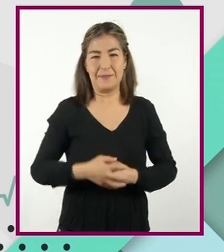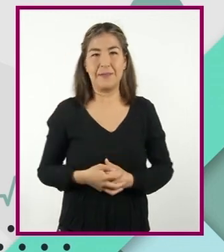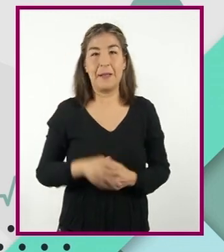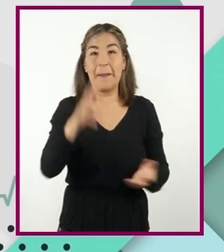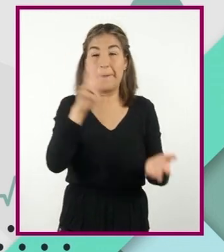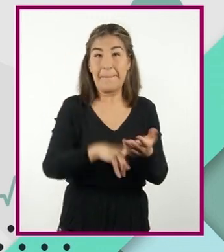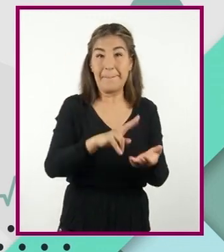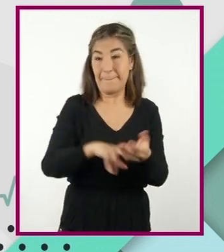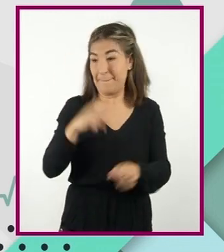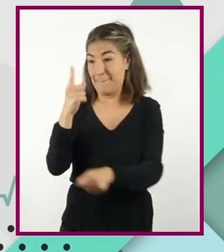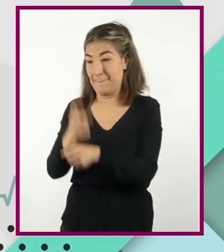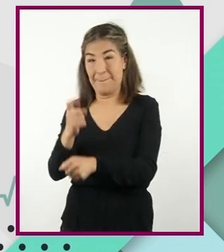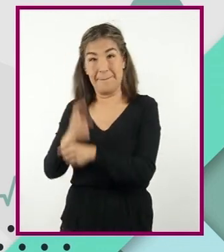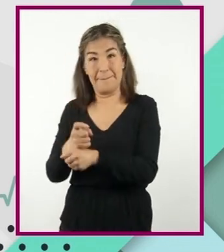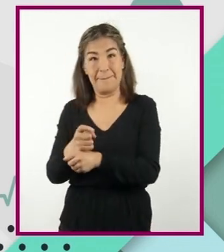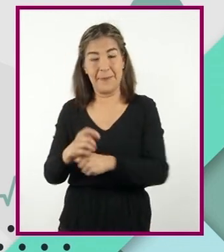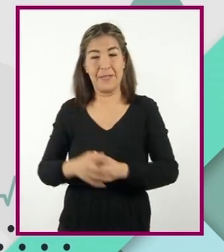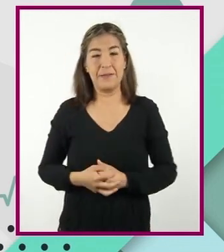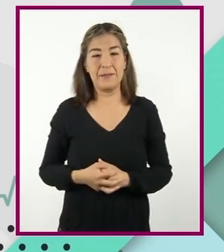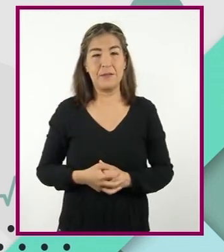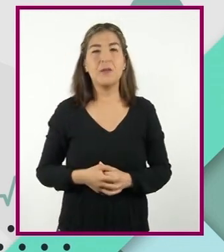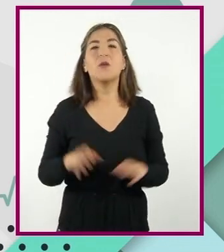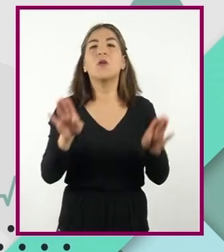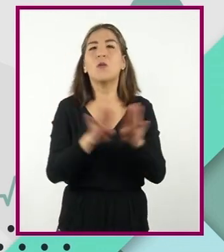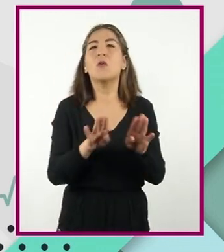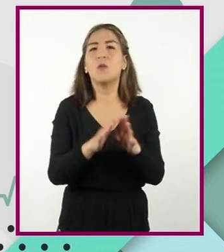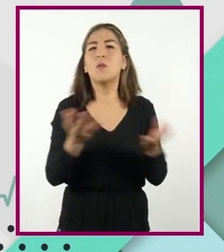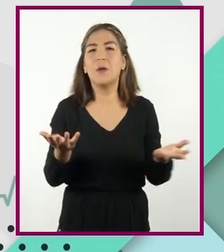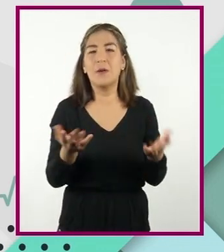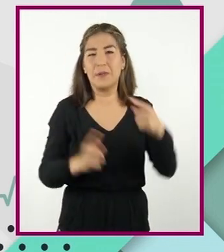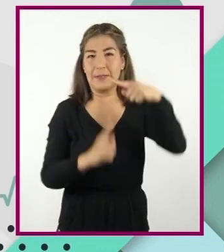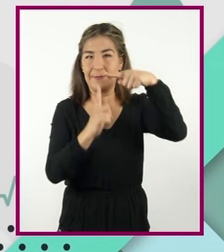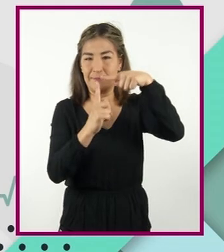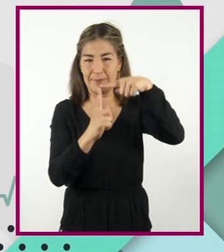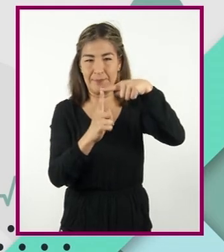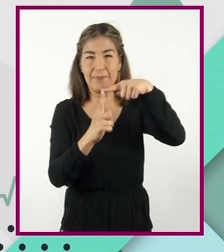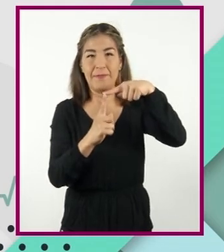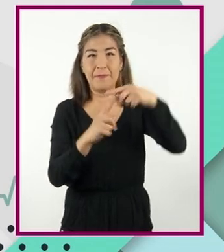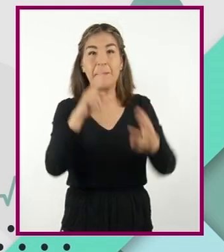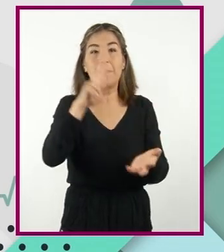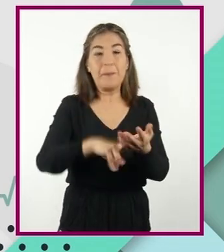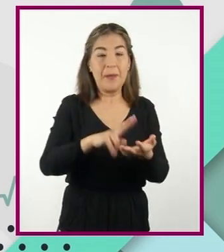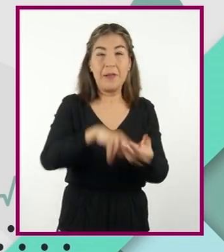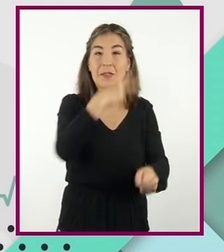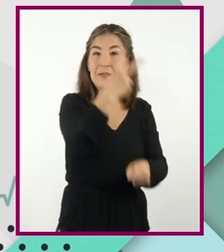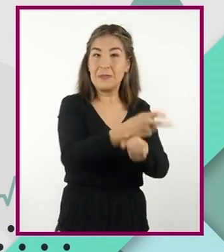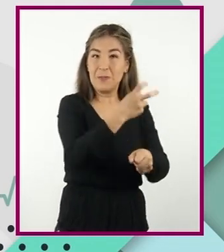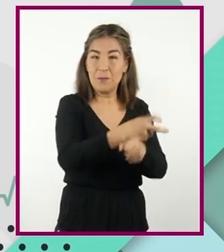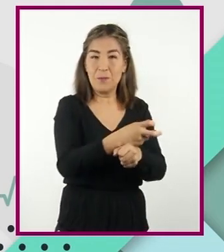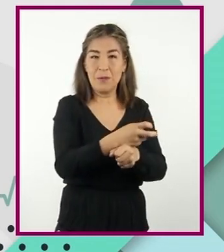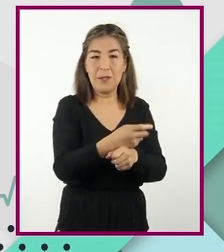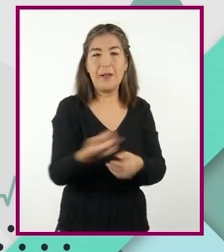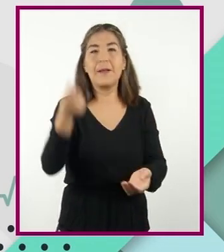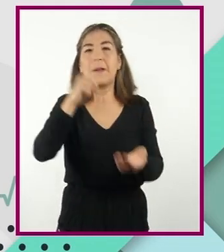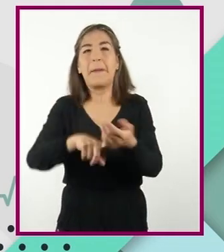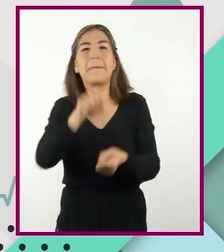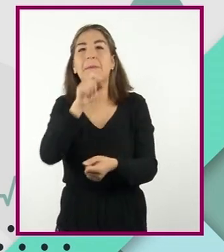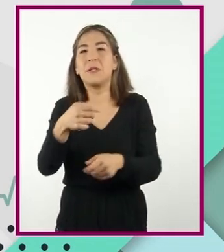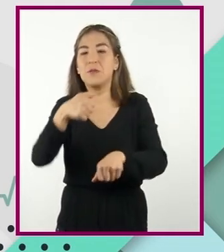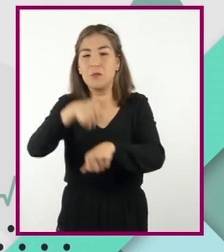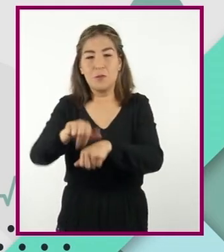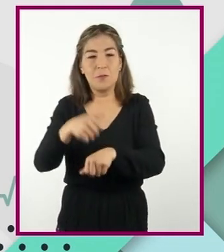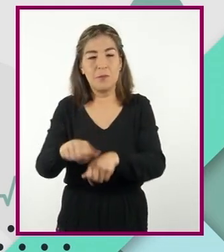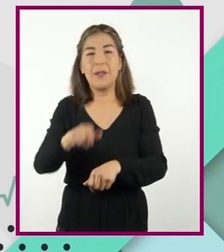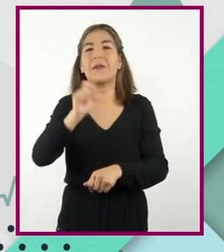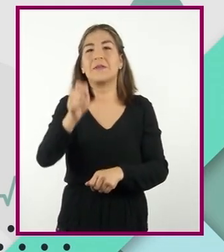de la primera magnitud lo determinaremos dividiendo el valor de la segunda magnitud entre la constante de